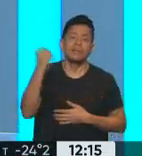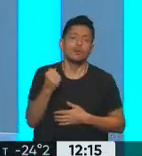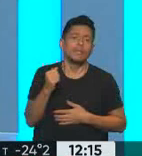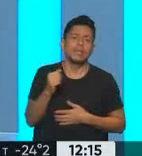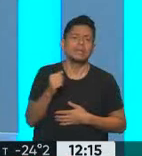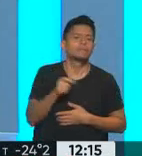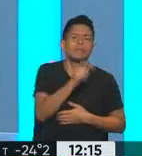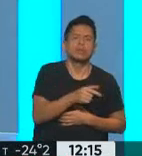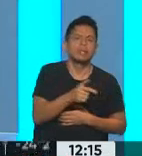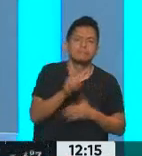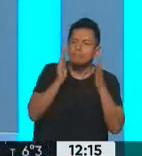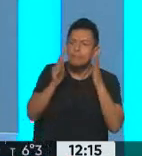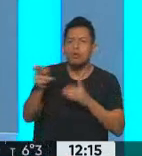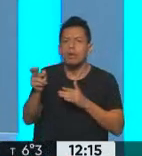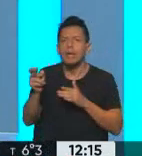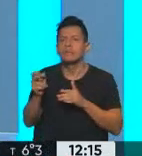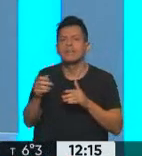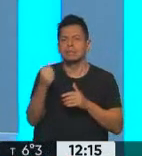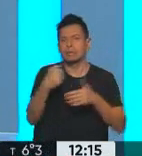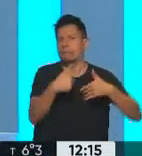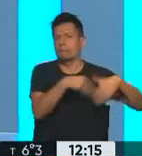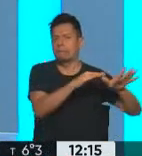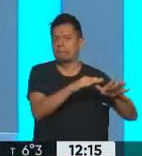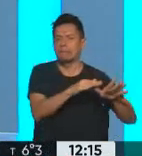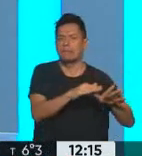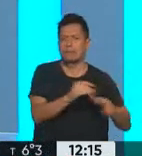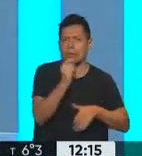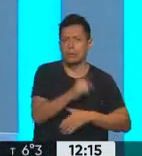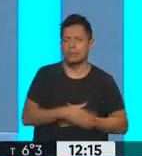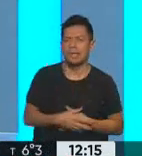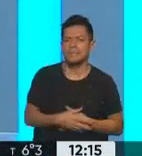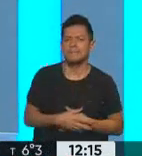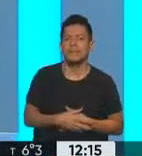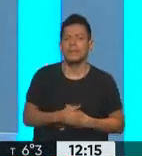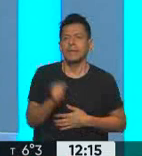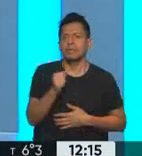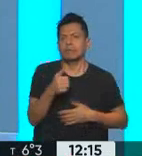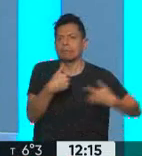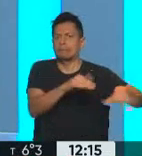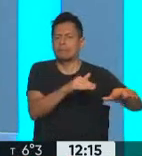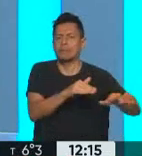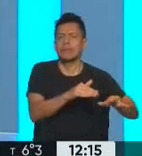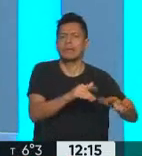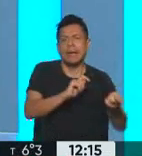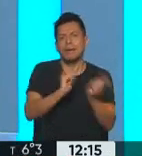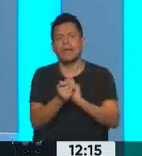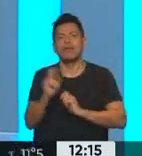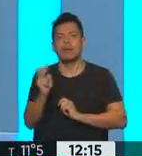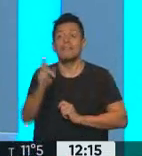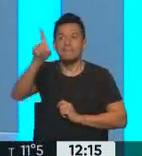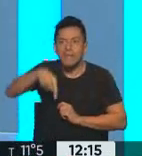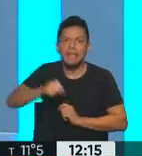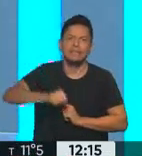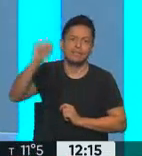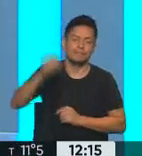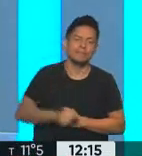el dólar para guardar y el peso sacárselo de encima. Se dice que este circuito de sacarse el peso de encima rápido es lo que genera inflación. En